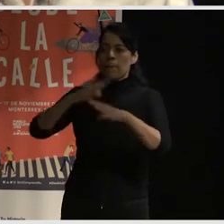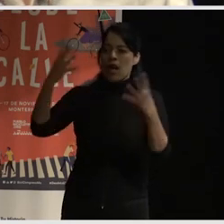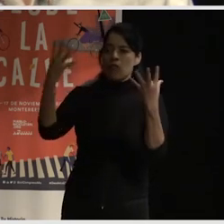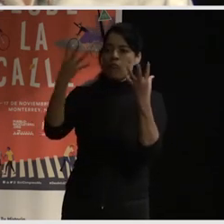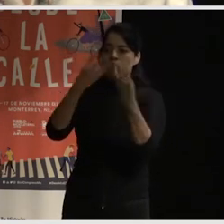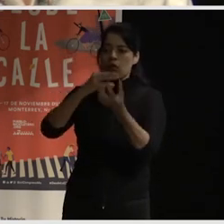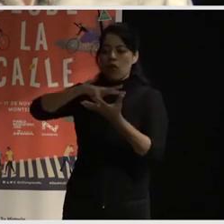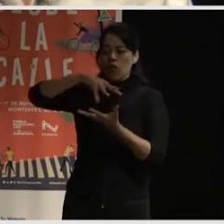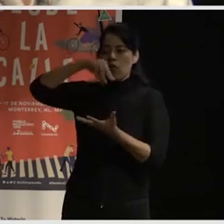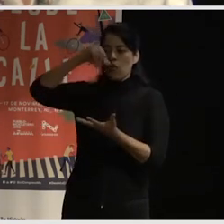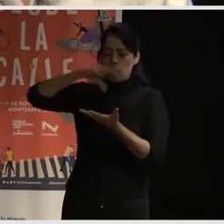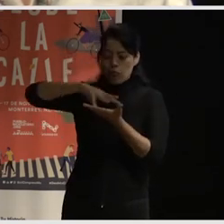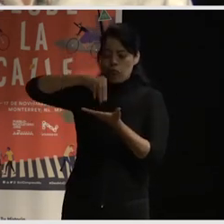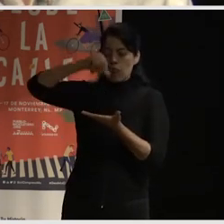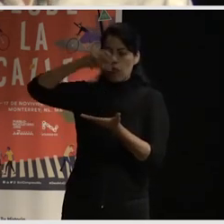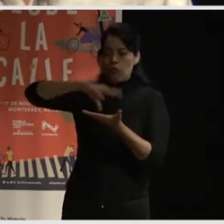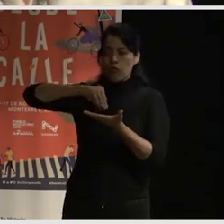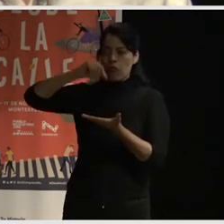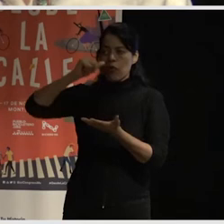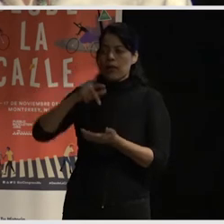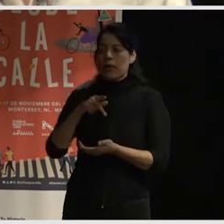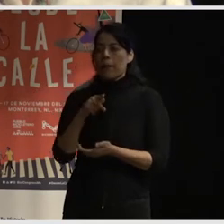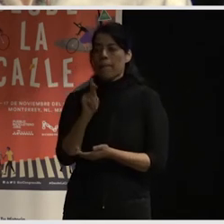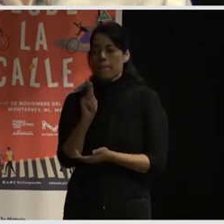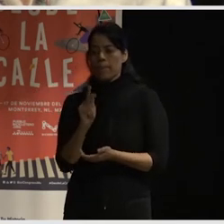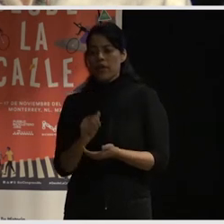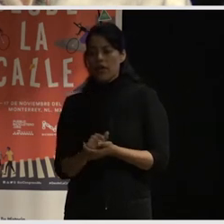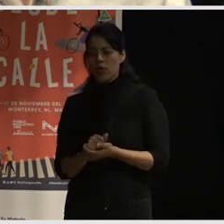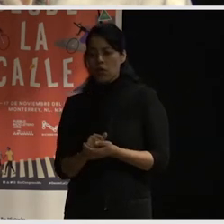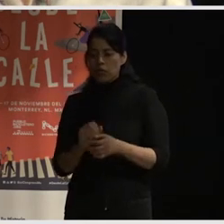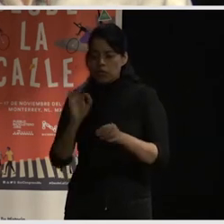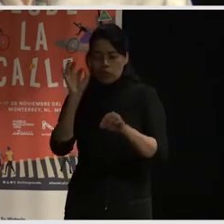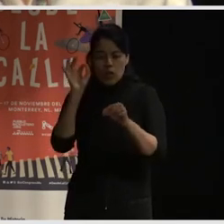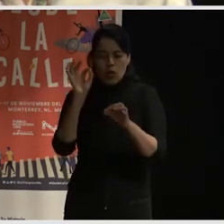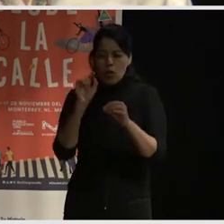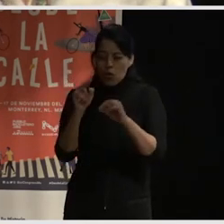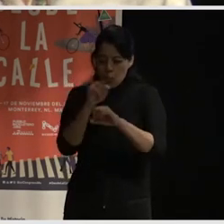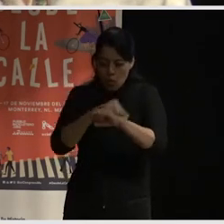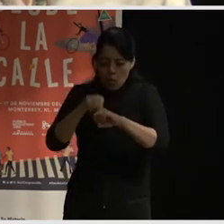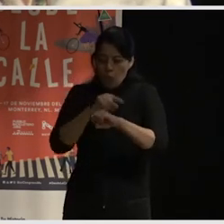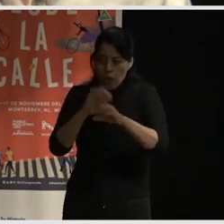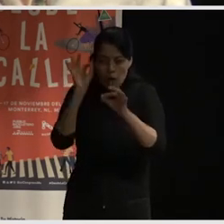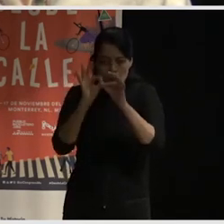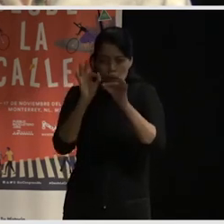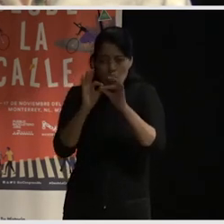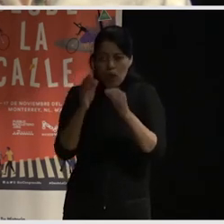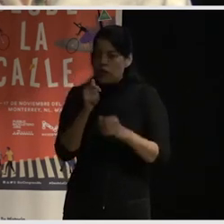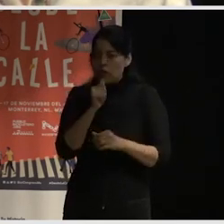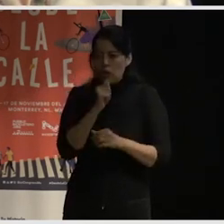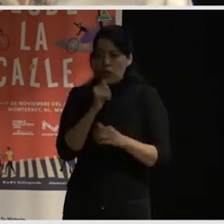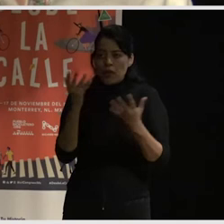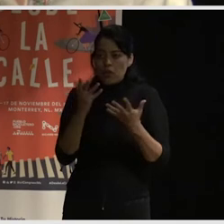de material particulado pero así es exactamente como que te pueda dar un análisis todavía no lo podemos hacer